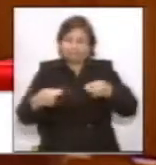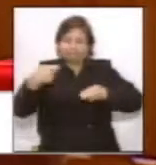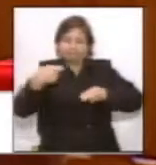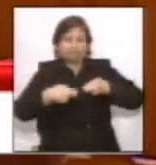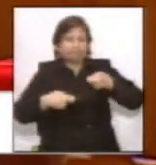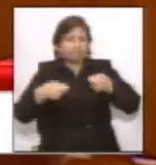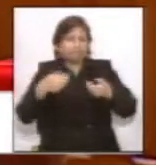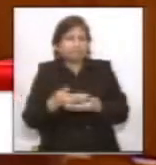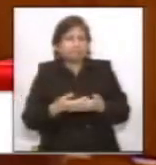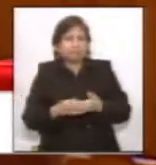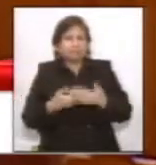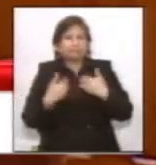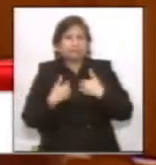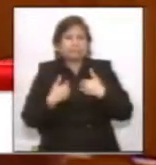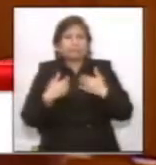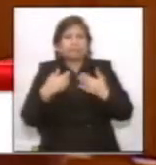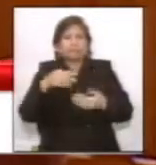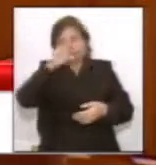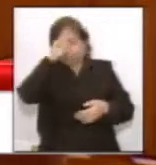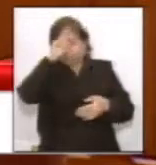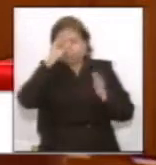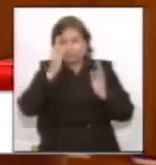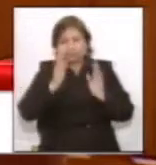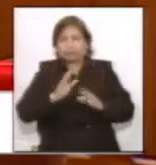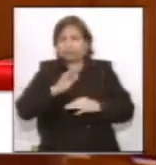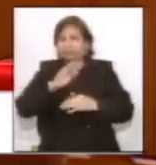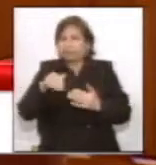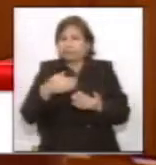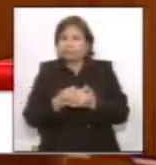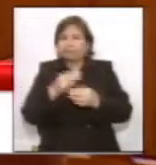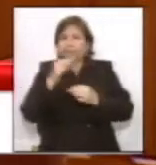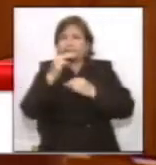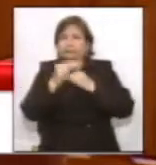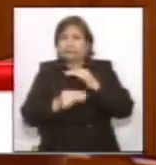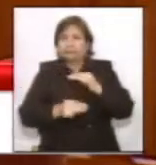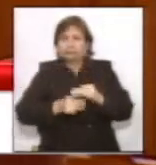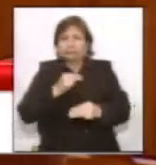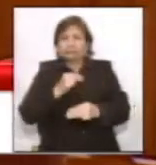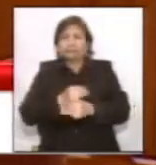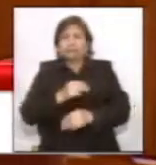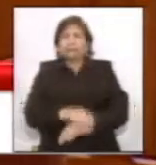demás propiedades que tienen los peruanos en el resto del mundo.